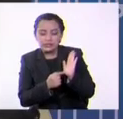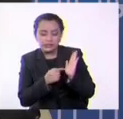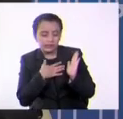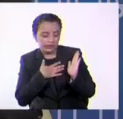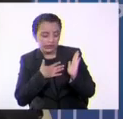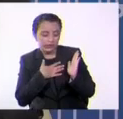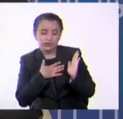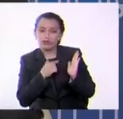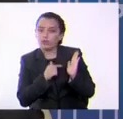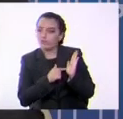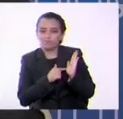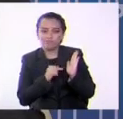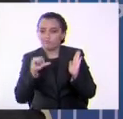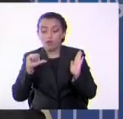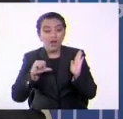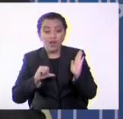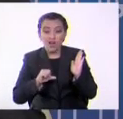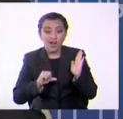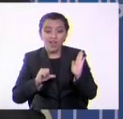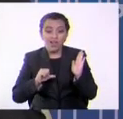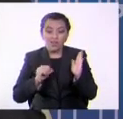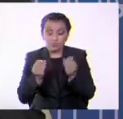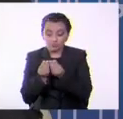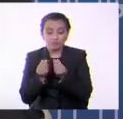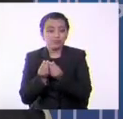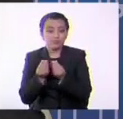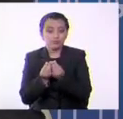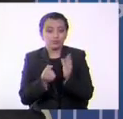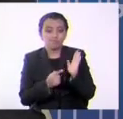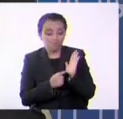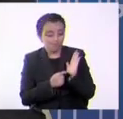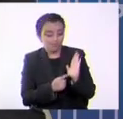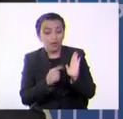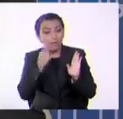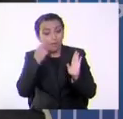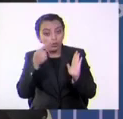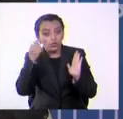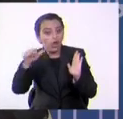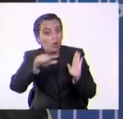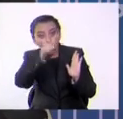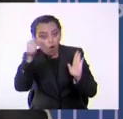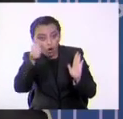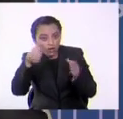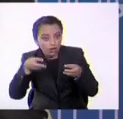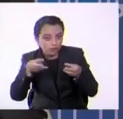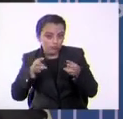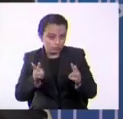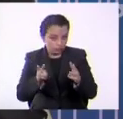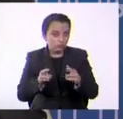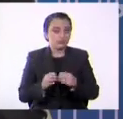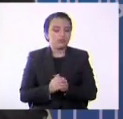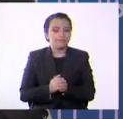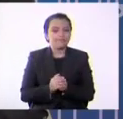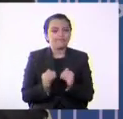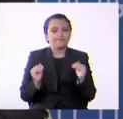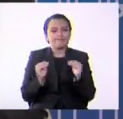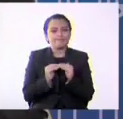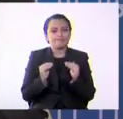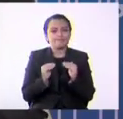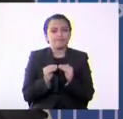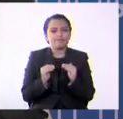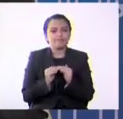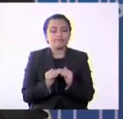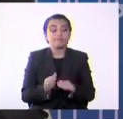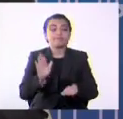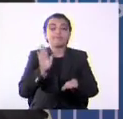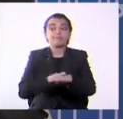demasiada afectación a la localidad, por lo tanto hay que buscar otras estrategias. Y también debemos de hacer el llamado